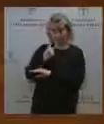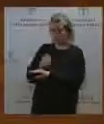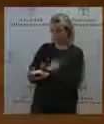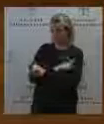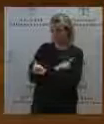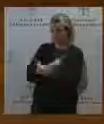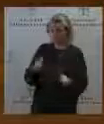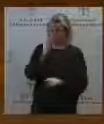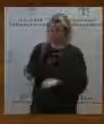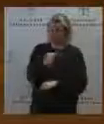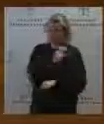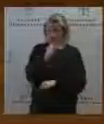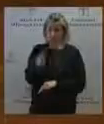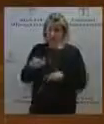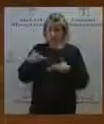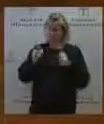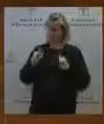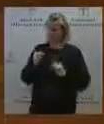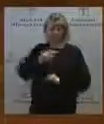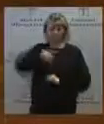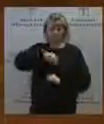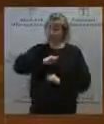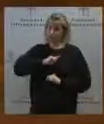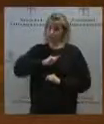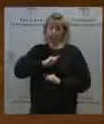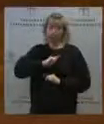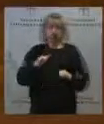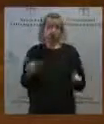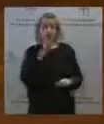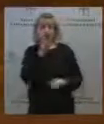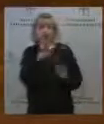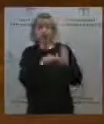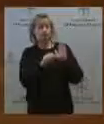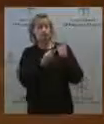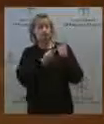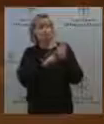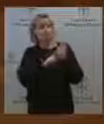por ello les pido el voto para esta enmienda de totalidad. Muchas gracias.